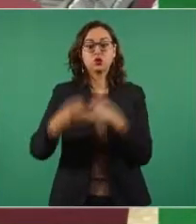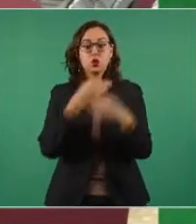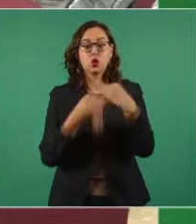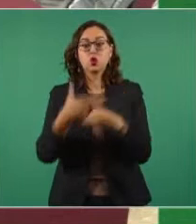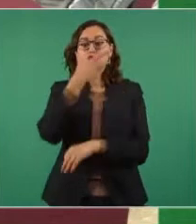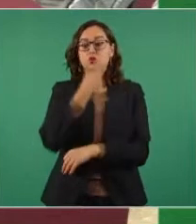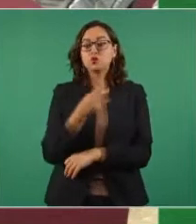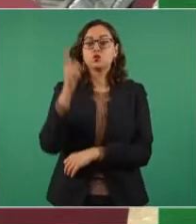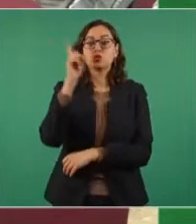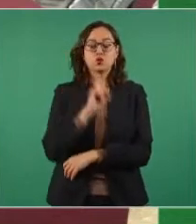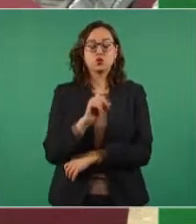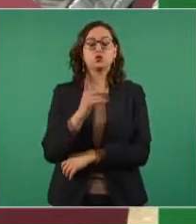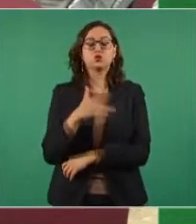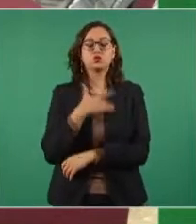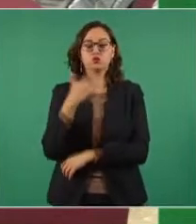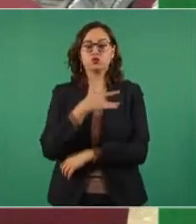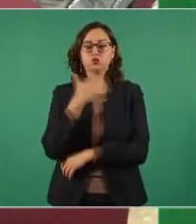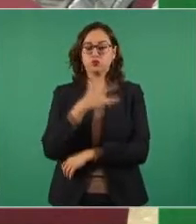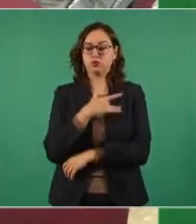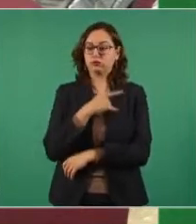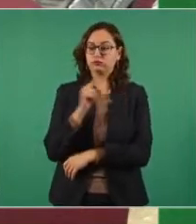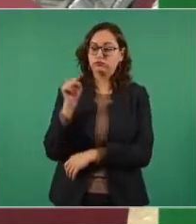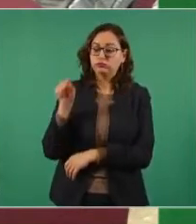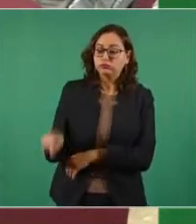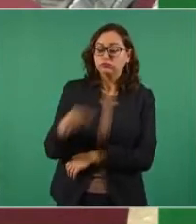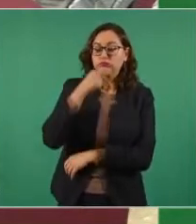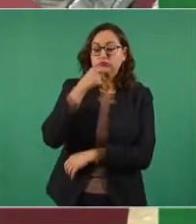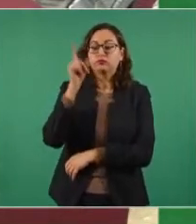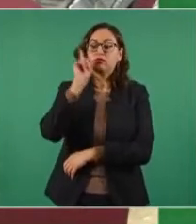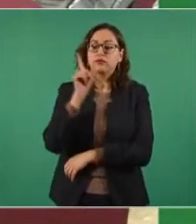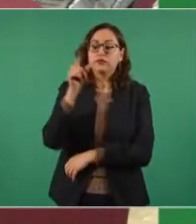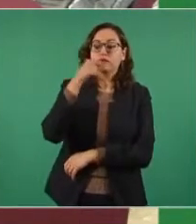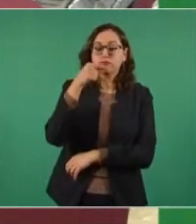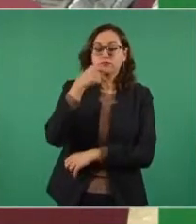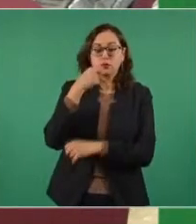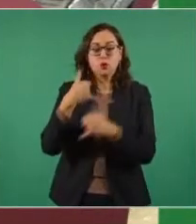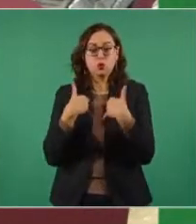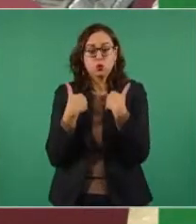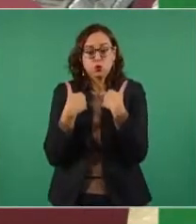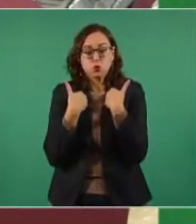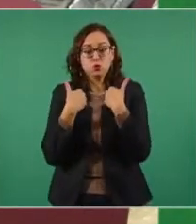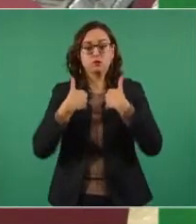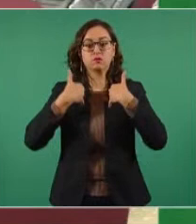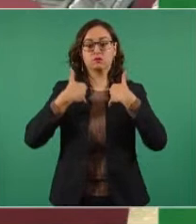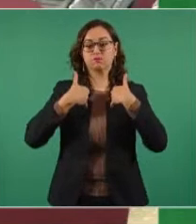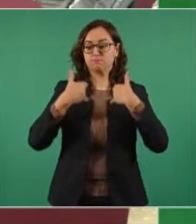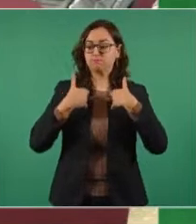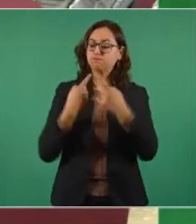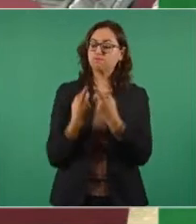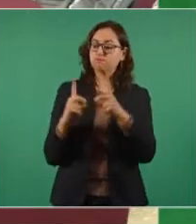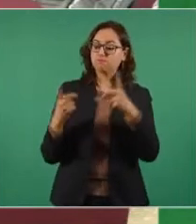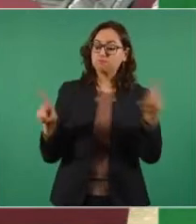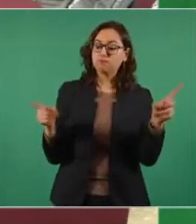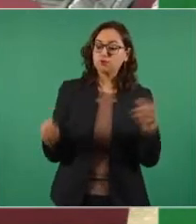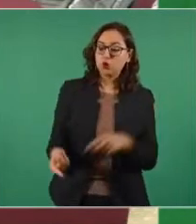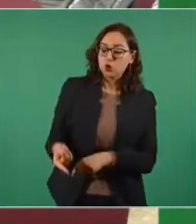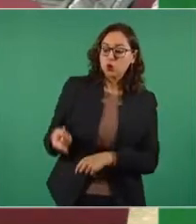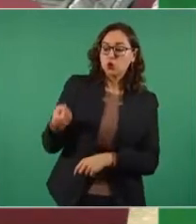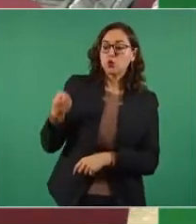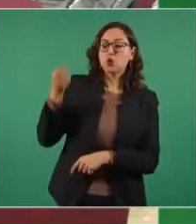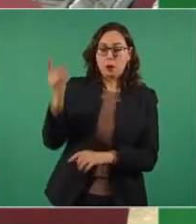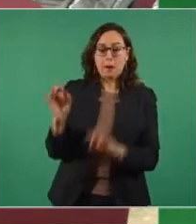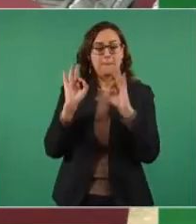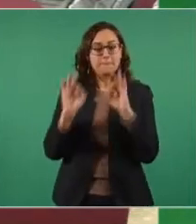importante es el desarrollo integral de nuestros niños niñas adolescentes y jóvenes su educación y